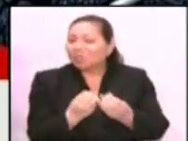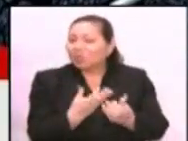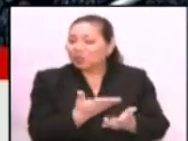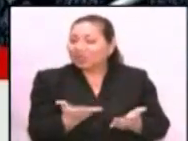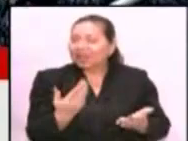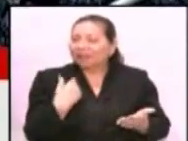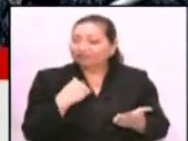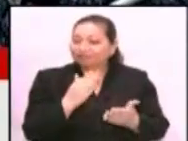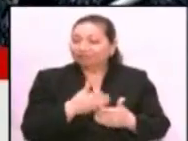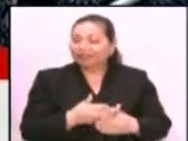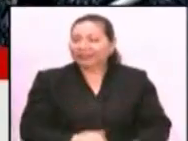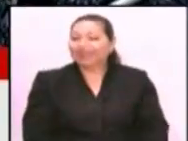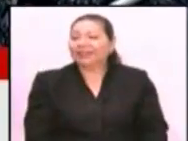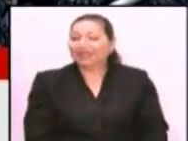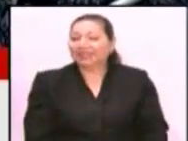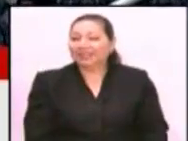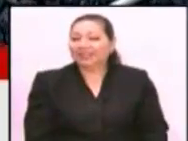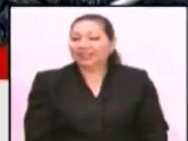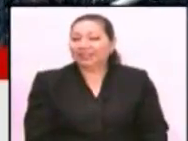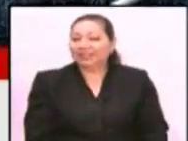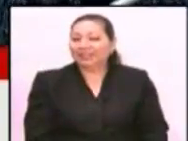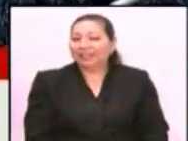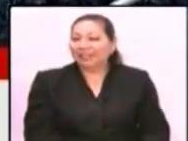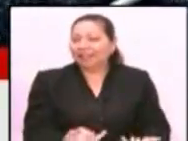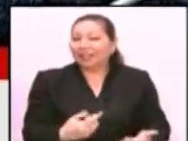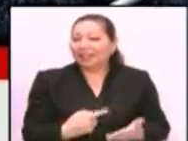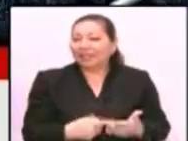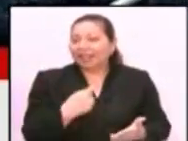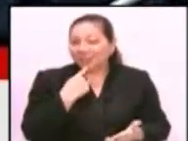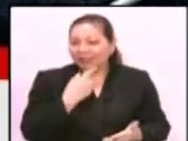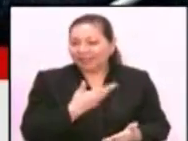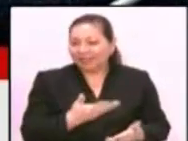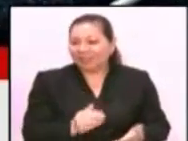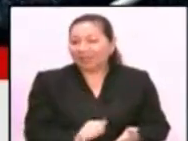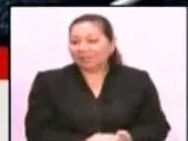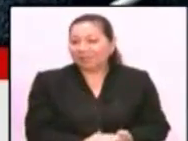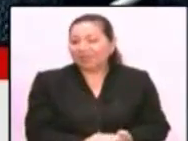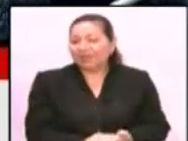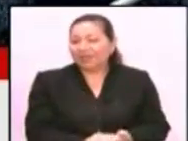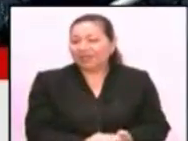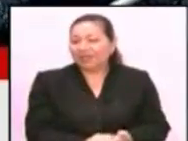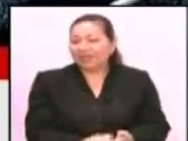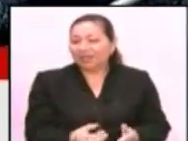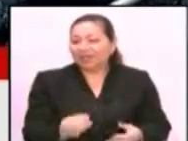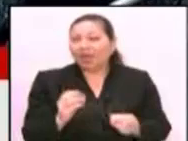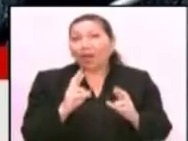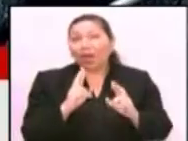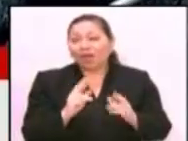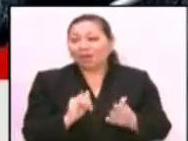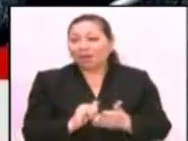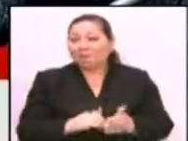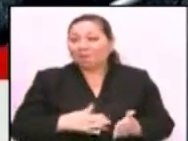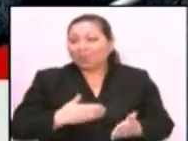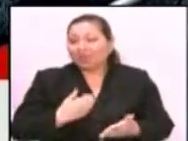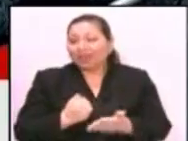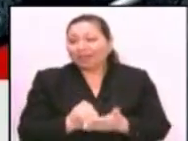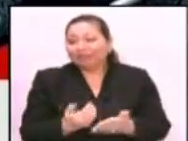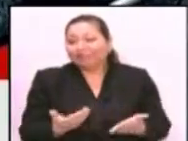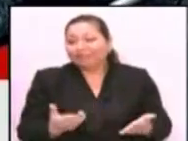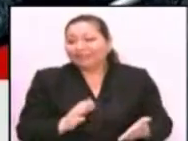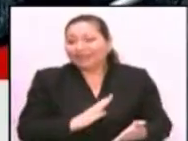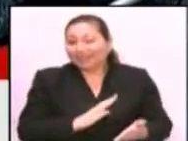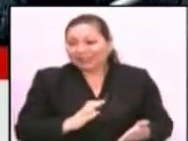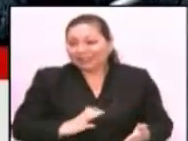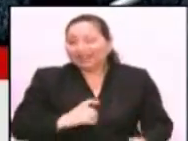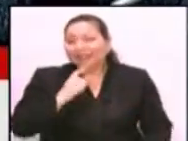muchos están entrando. Eso era lo que quería decir. Y bueno, ojalá que los puedan ayudar, porque el